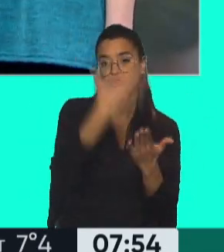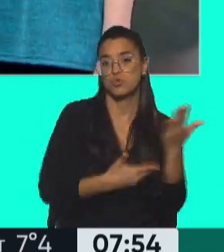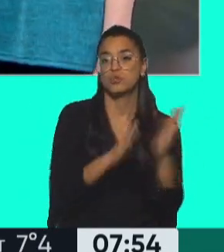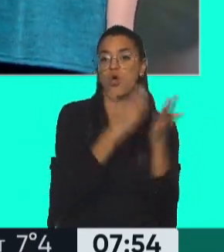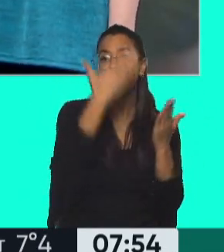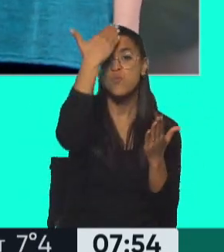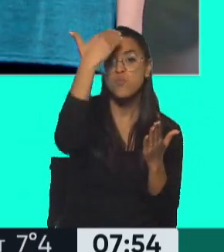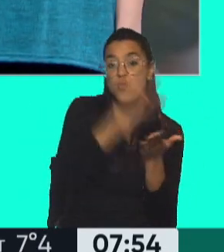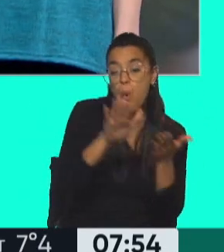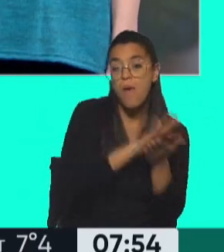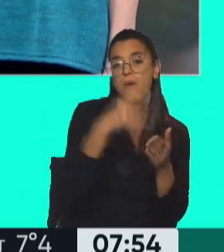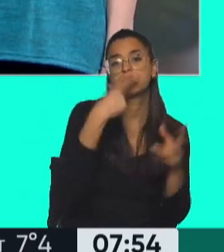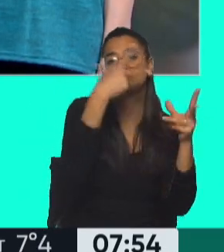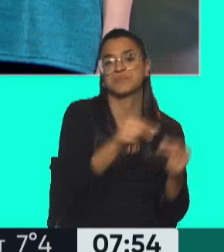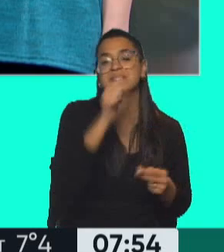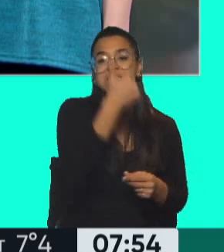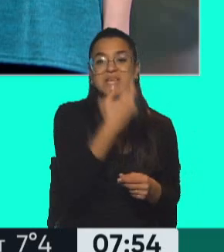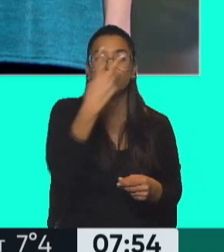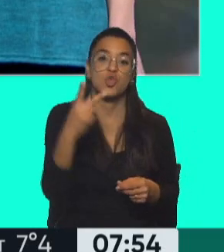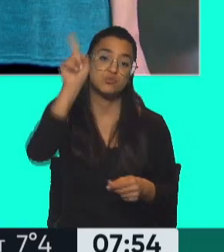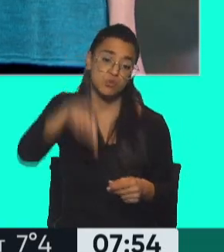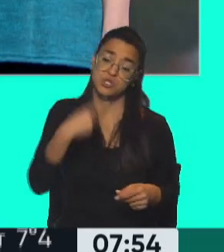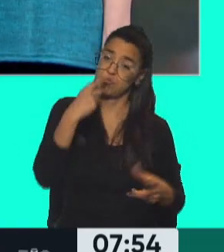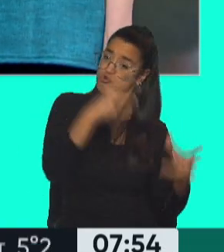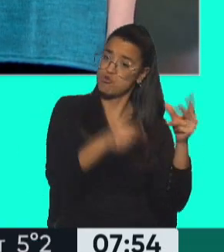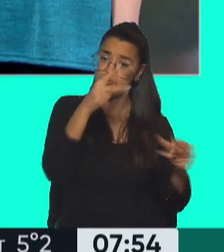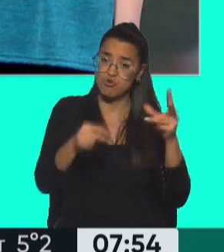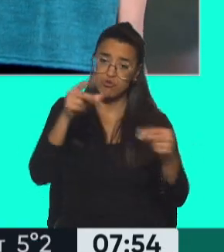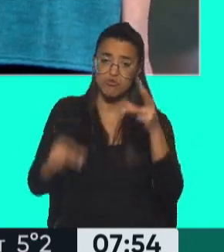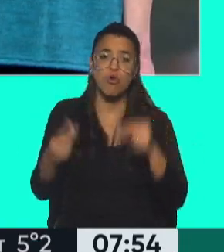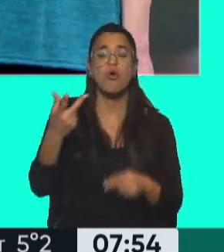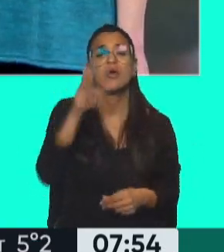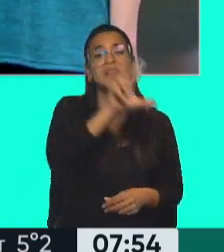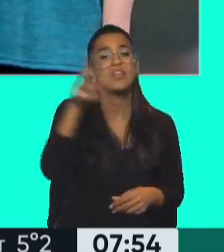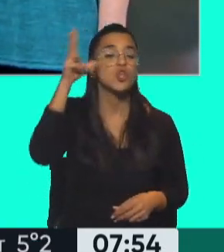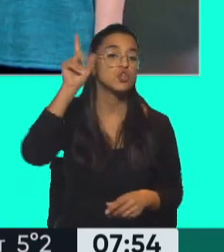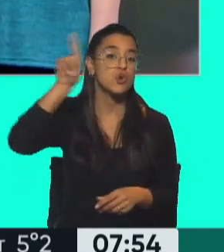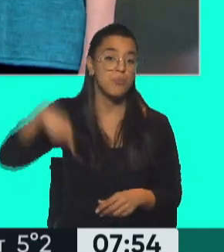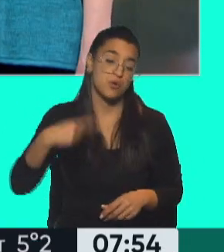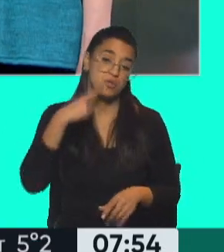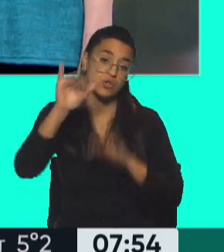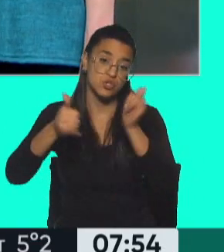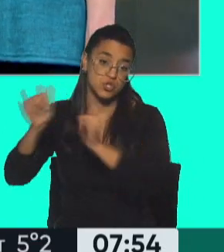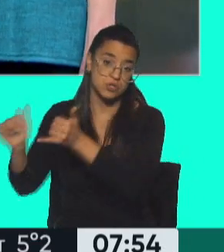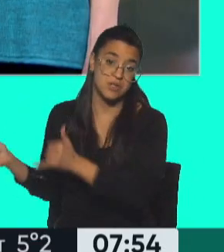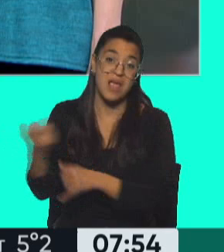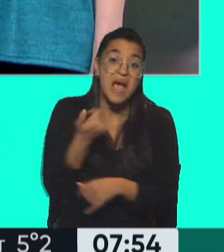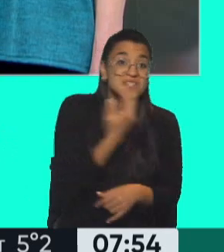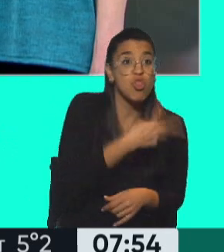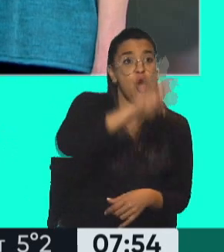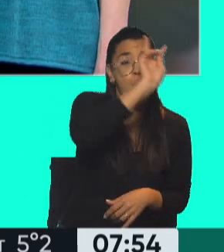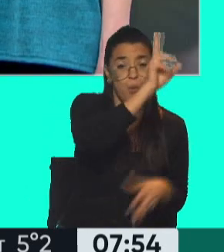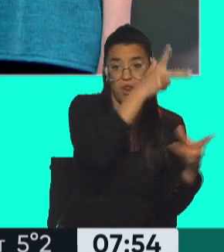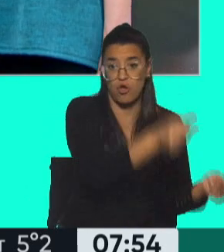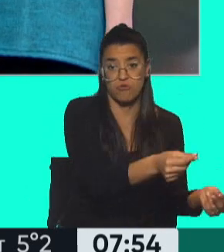aparte estamos hablando de un 62 por ciento de rechazo contra un 38 por ciento casi el doble formativos casi un doble eso